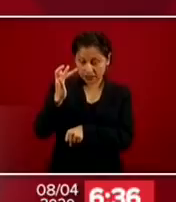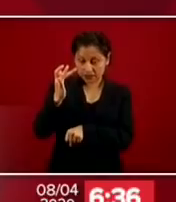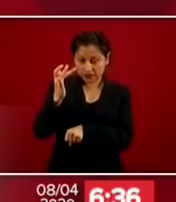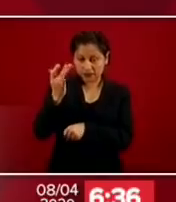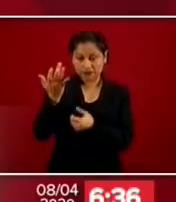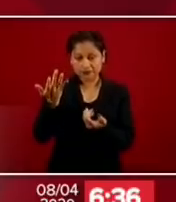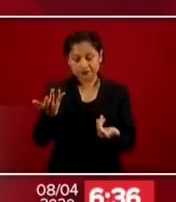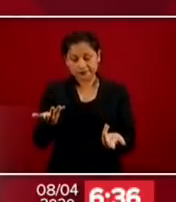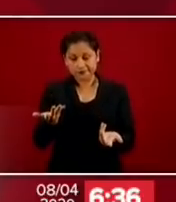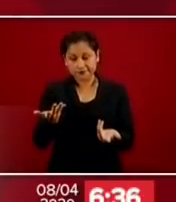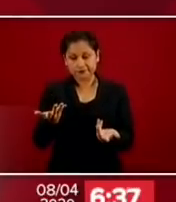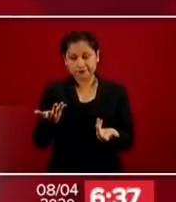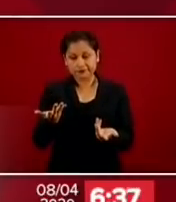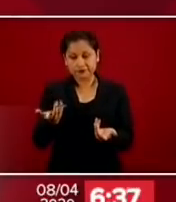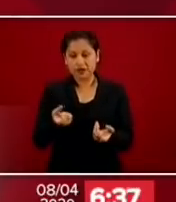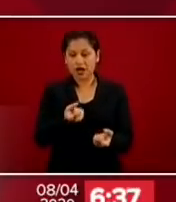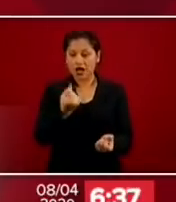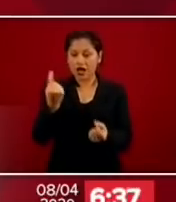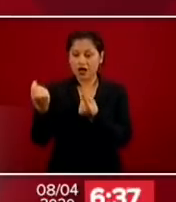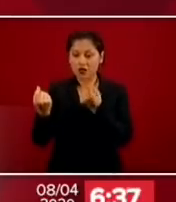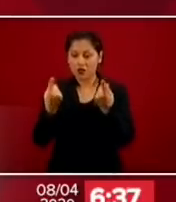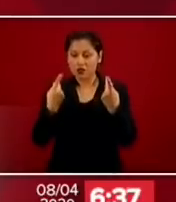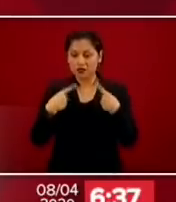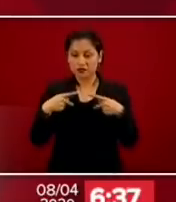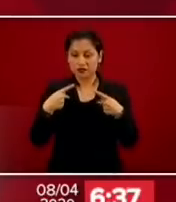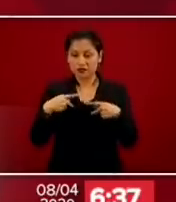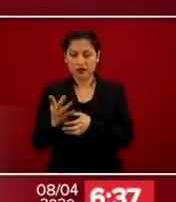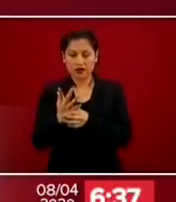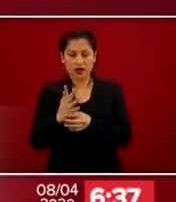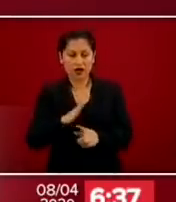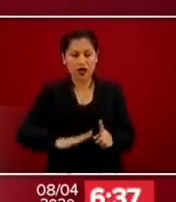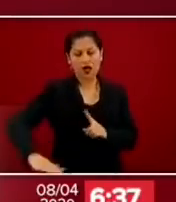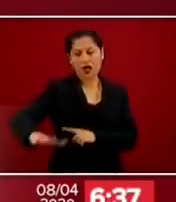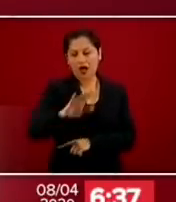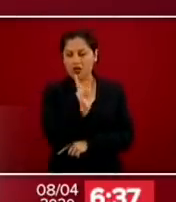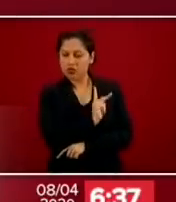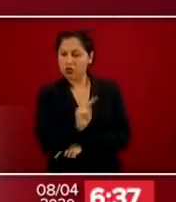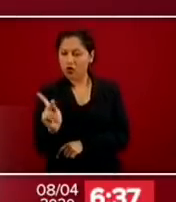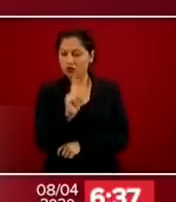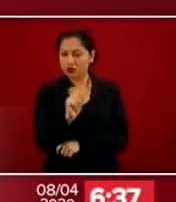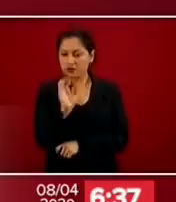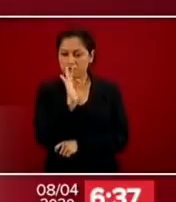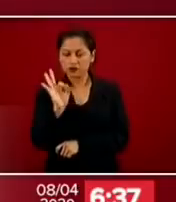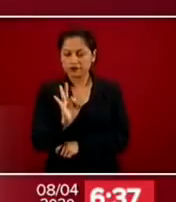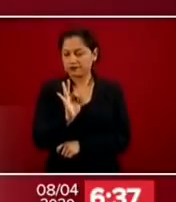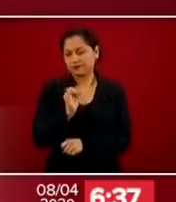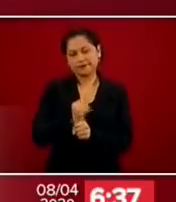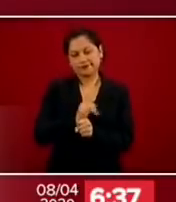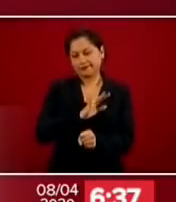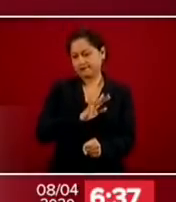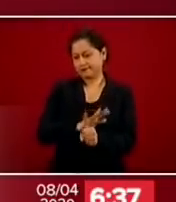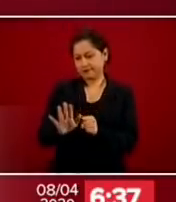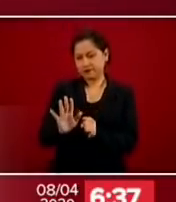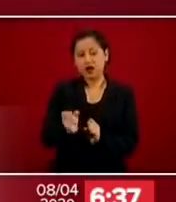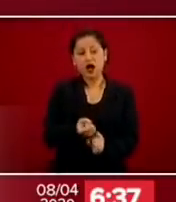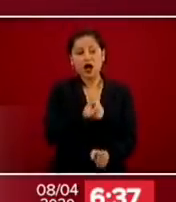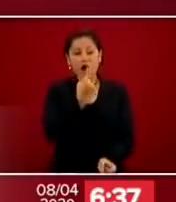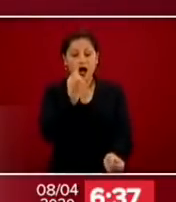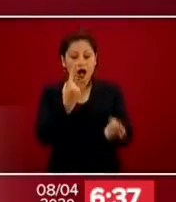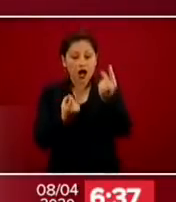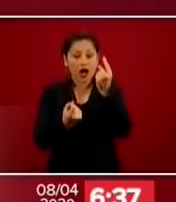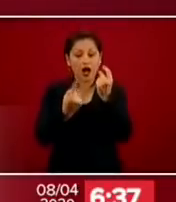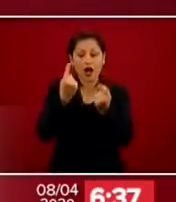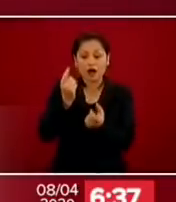algunos, no todos, no se puede generalizar, están visitando las playas, pues les hago